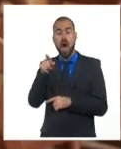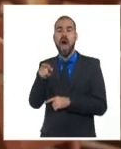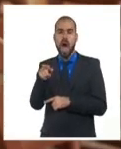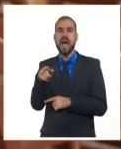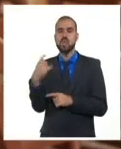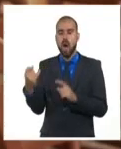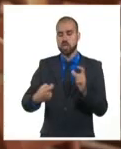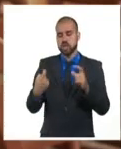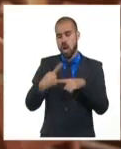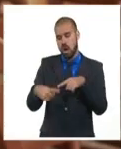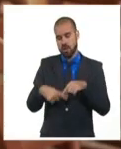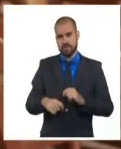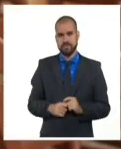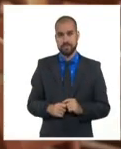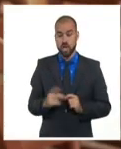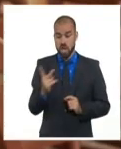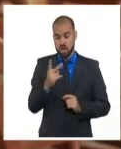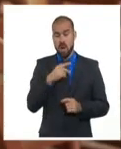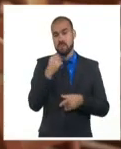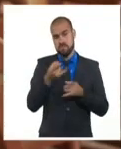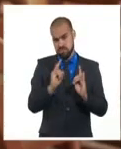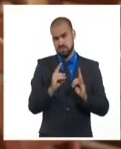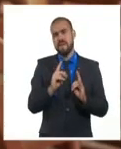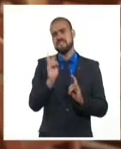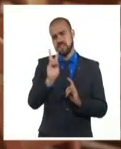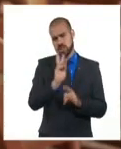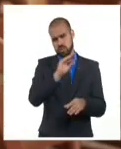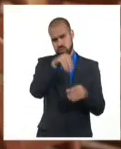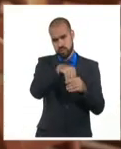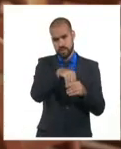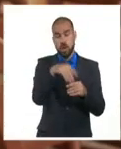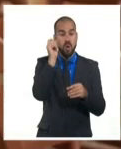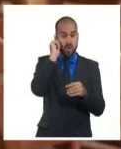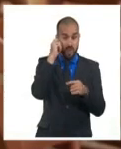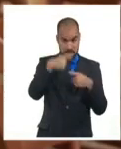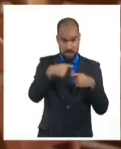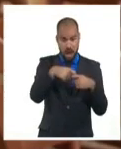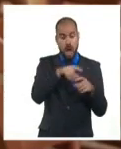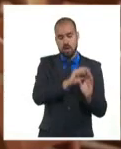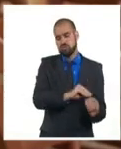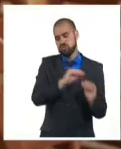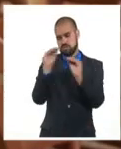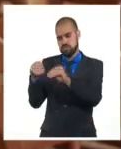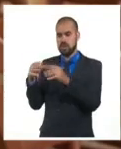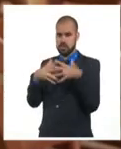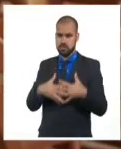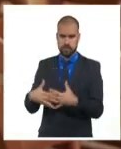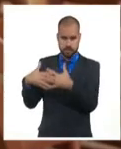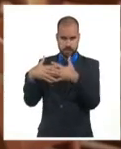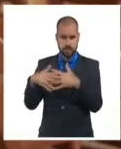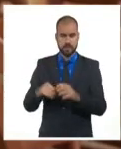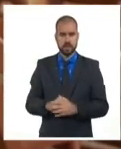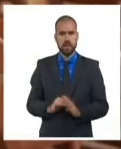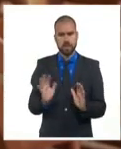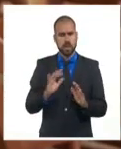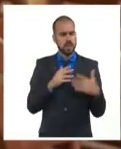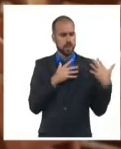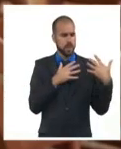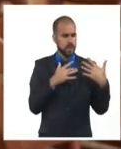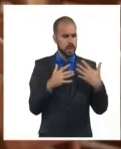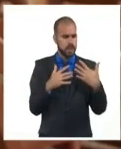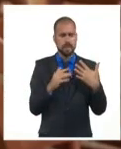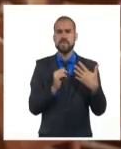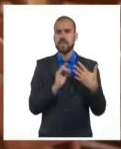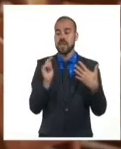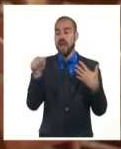Blanco. Los dos fallecen en Venezuela y ella los lleva a Estados Unidos. Más tarde, los restos son trasladados a